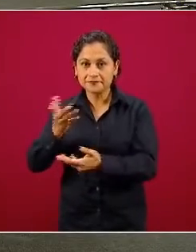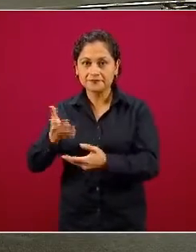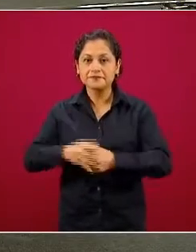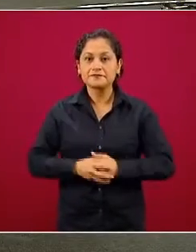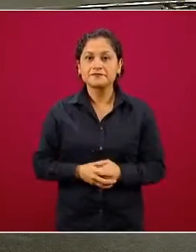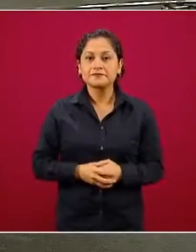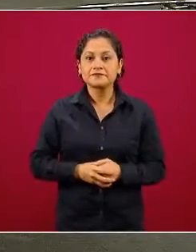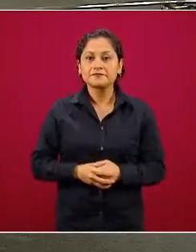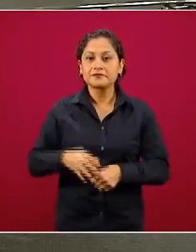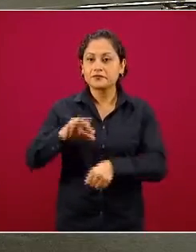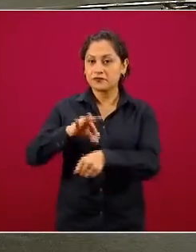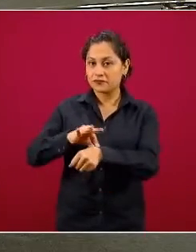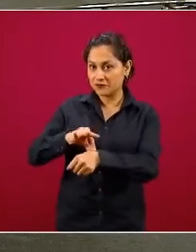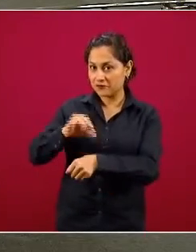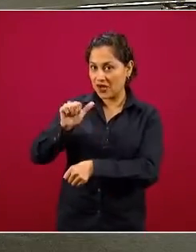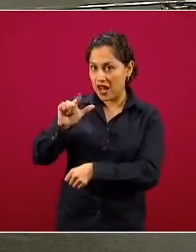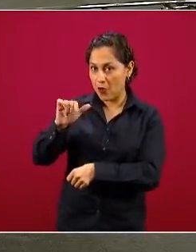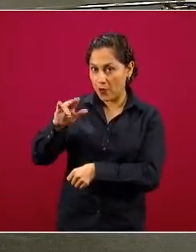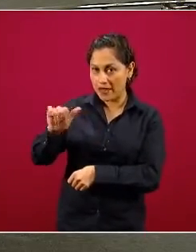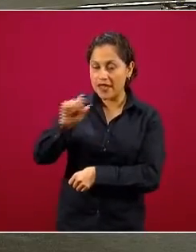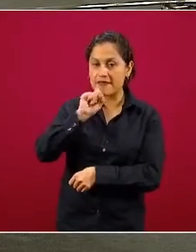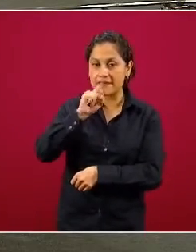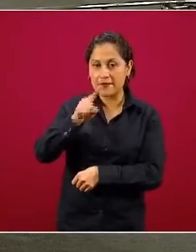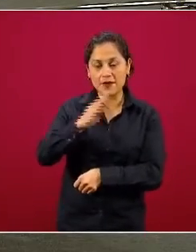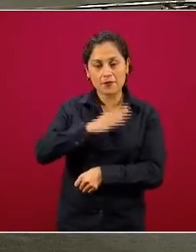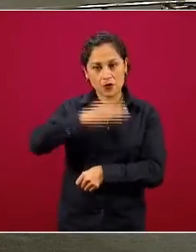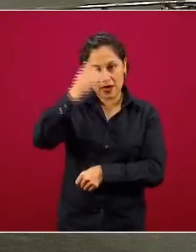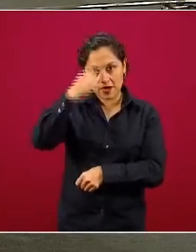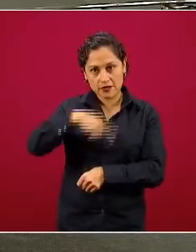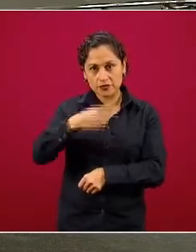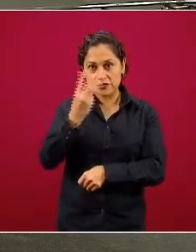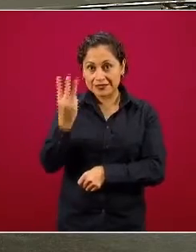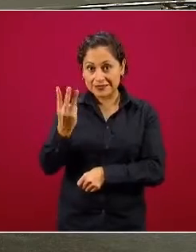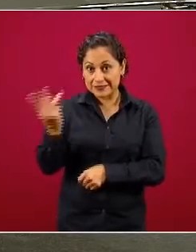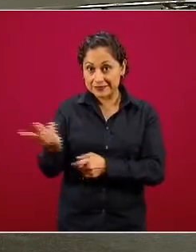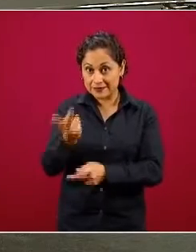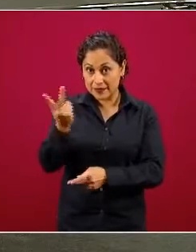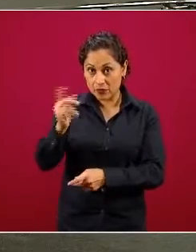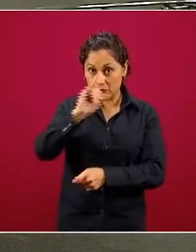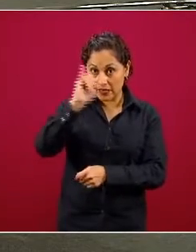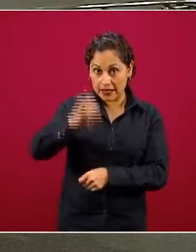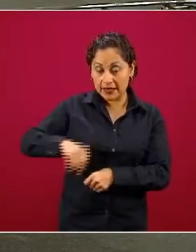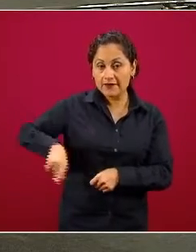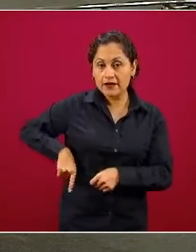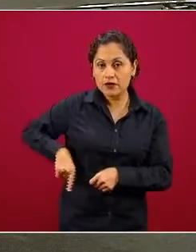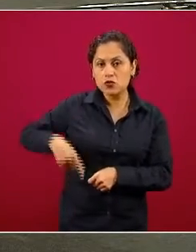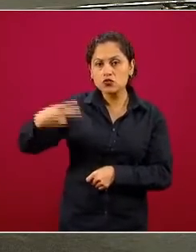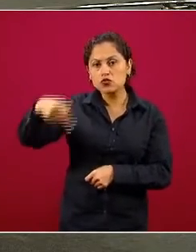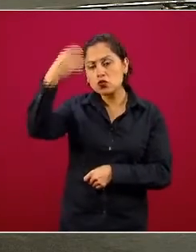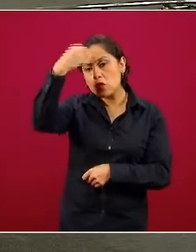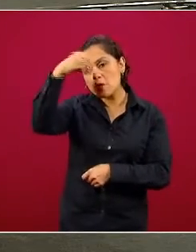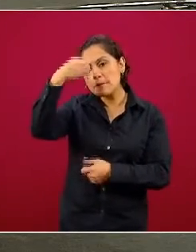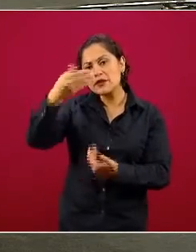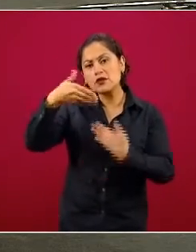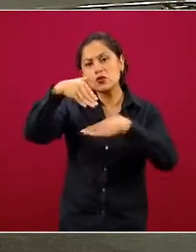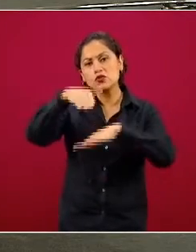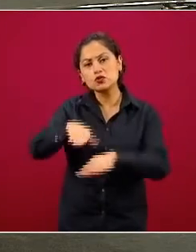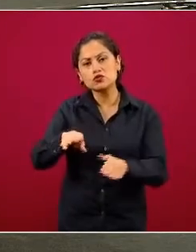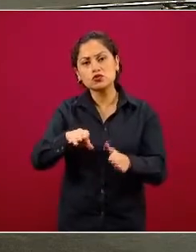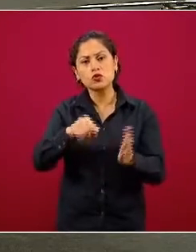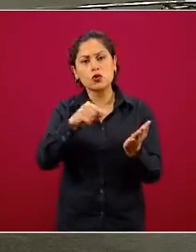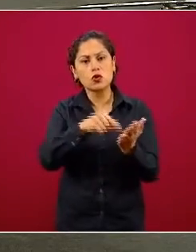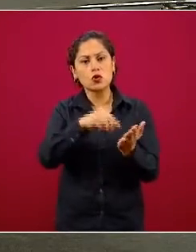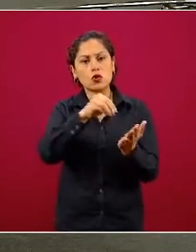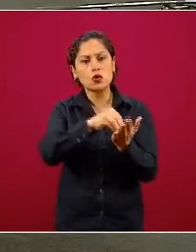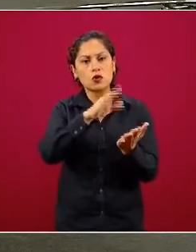el doctor Alomía también. Buenas noches. 3 preguntas, 2 rápidas para la jefa de gobierno. ¿Qué opinión le merece en relación a este artículo? Que bueno, estos